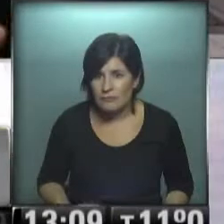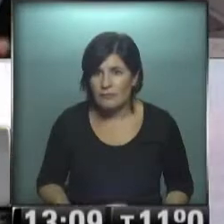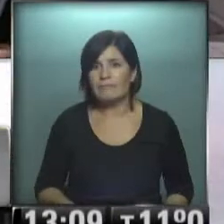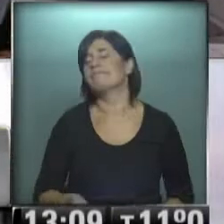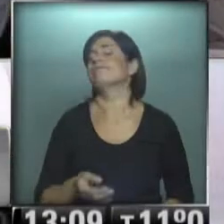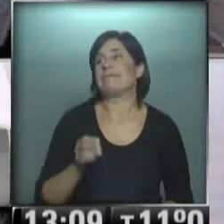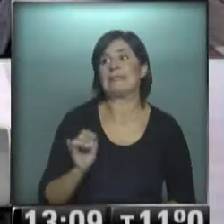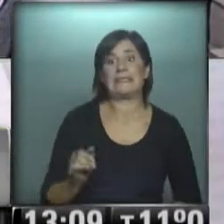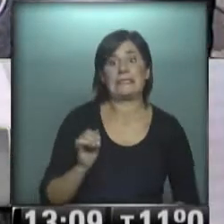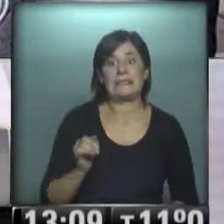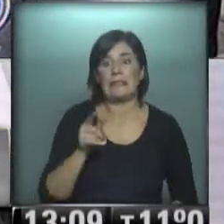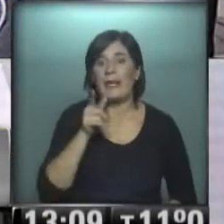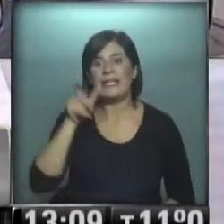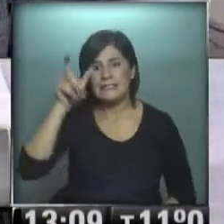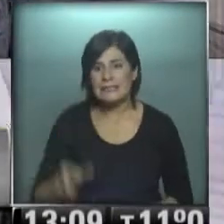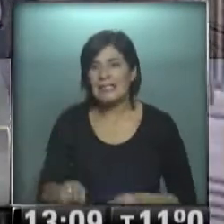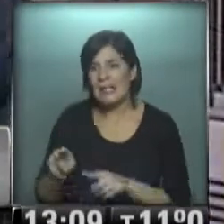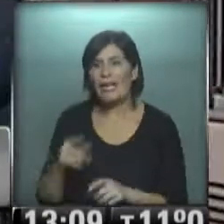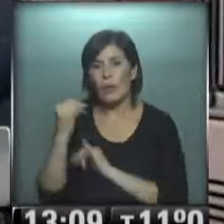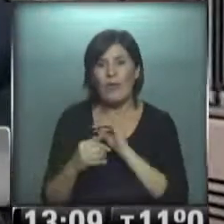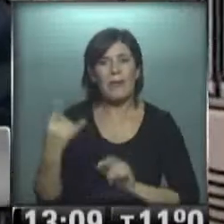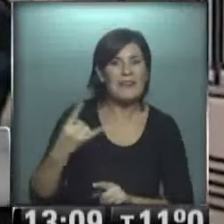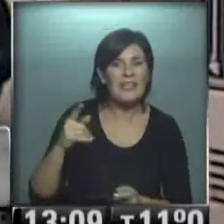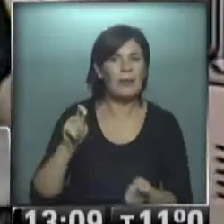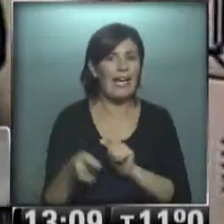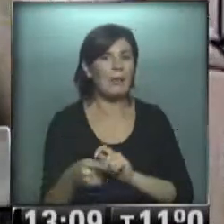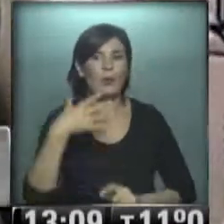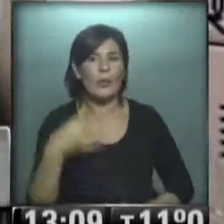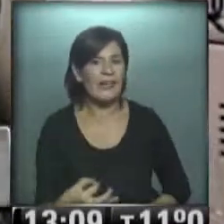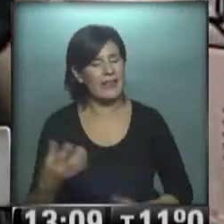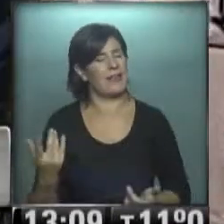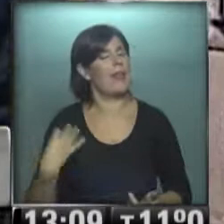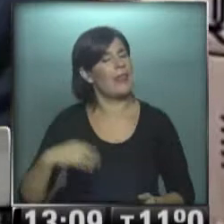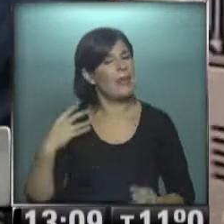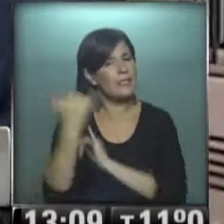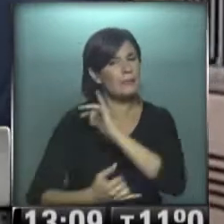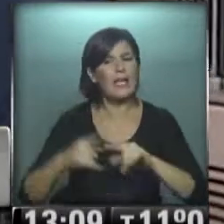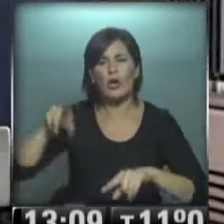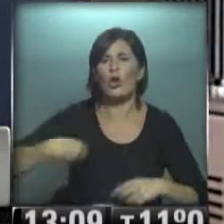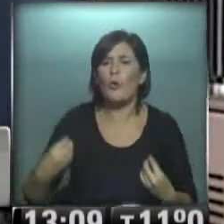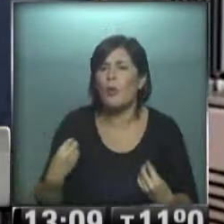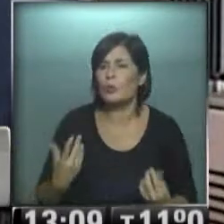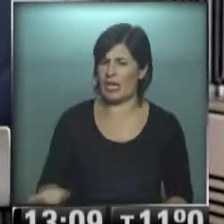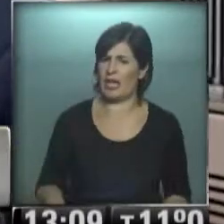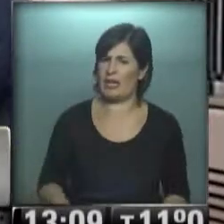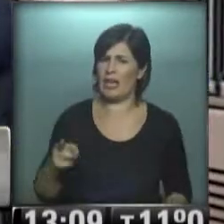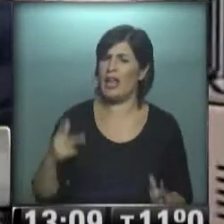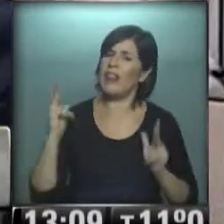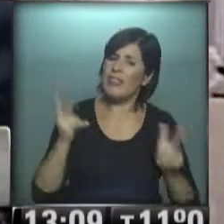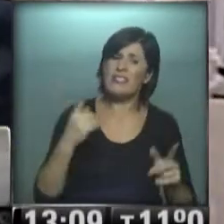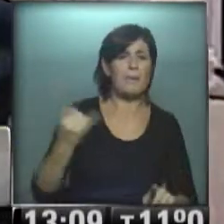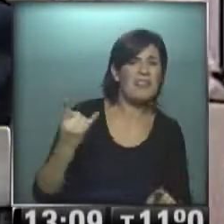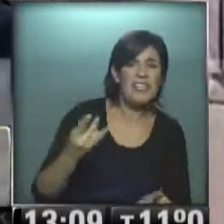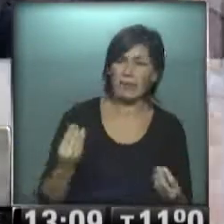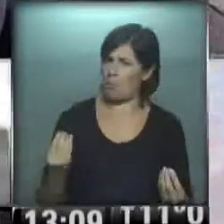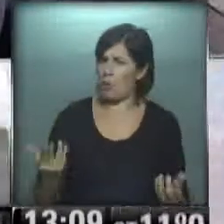Sí, evidentemente tendrá que dar muchas explicaciones, las debe estar dando desde el día mismo de ayer. ¿Por qué salió a decir lo que dijo? ¿Por qué